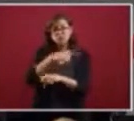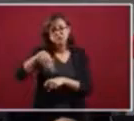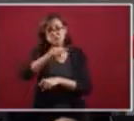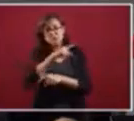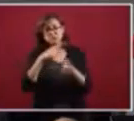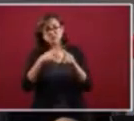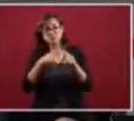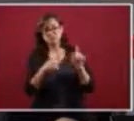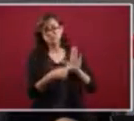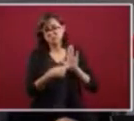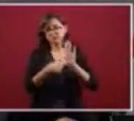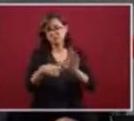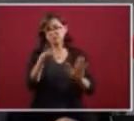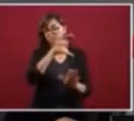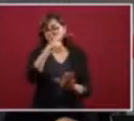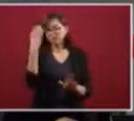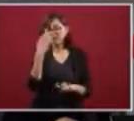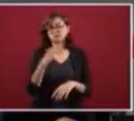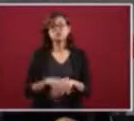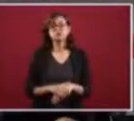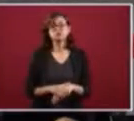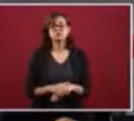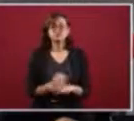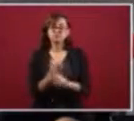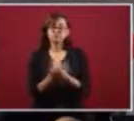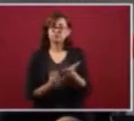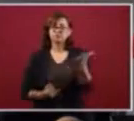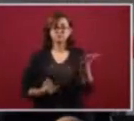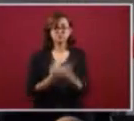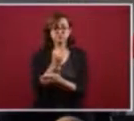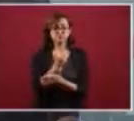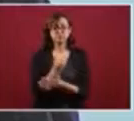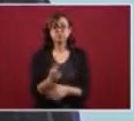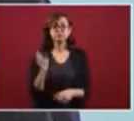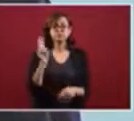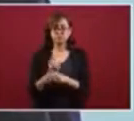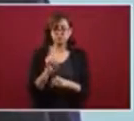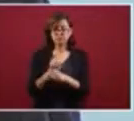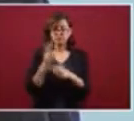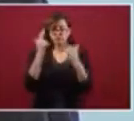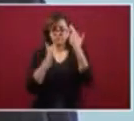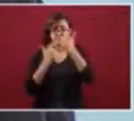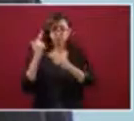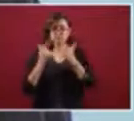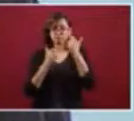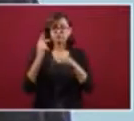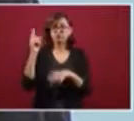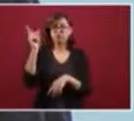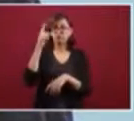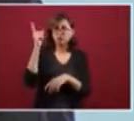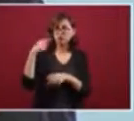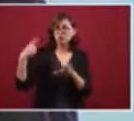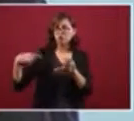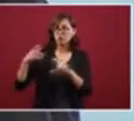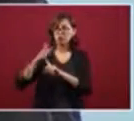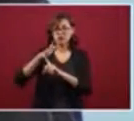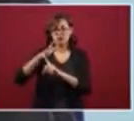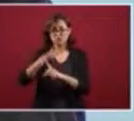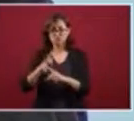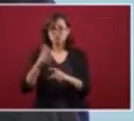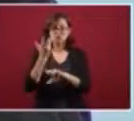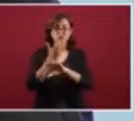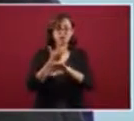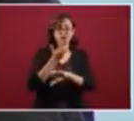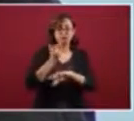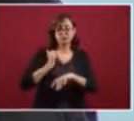decidió que todas las inspecciones, tanto de las turbinas en Canadá, como del helicóptero y sus partes en los Estados